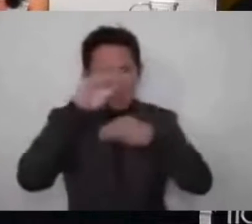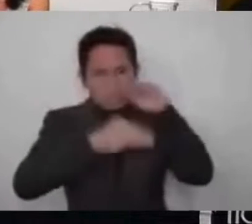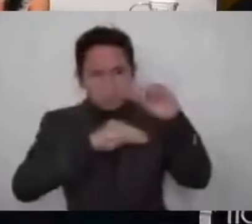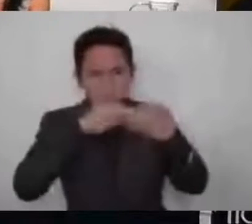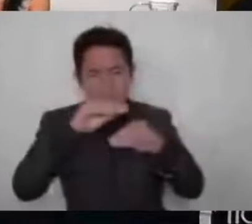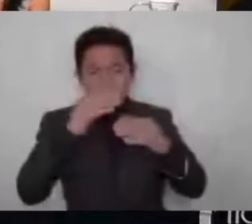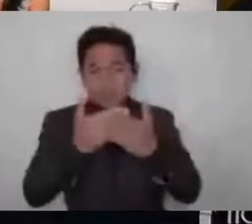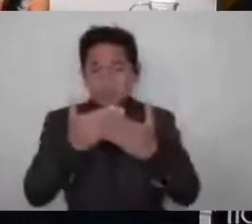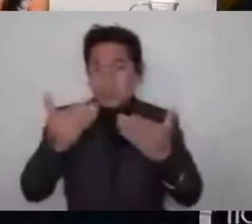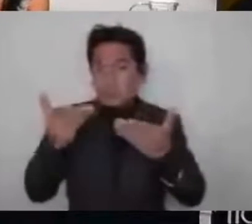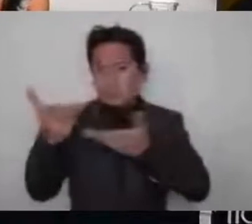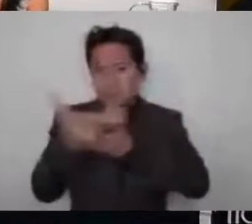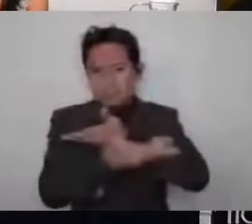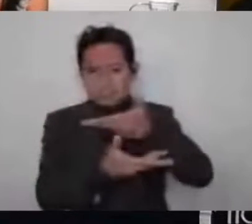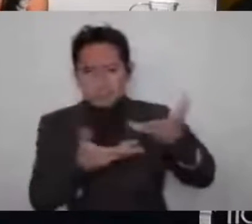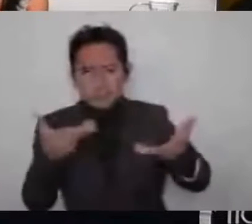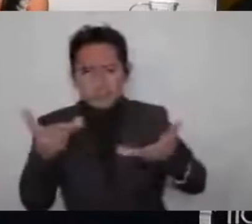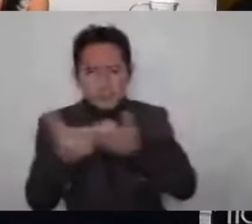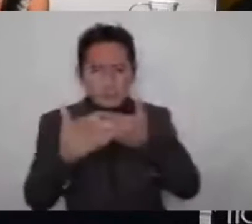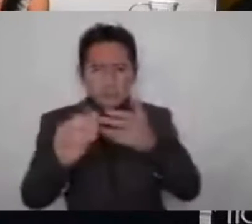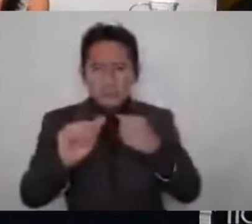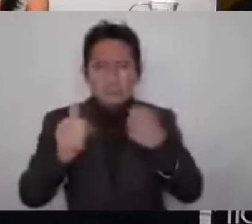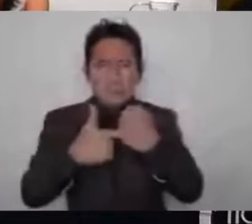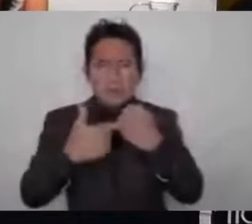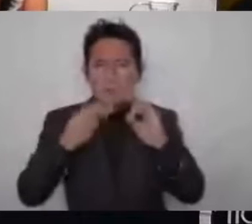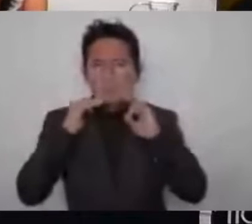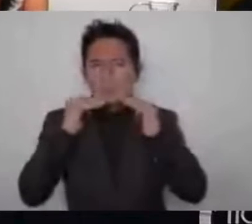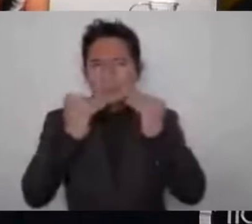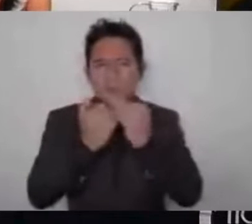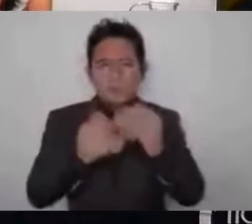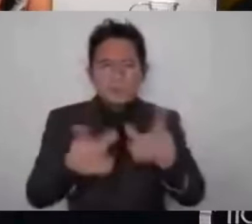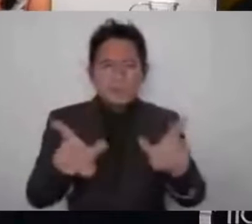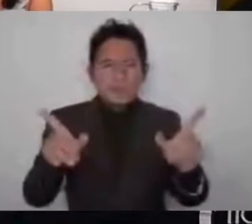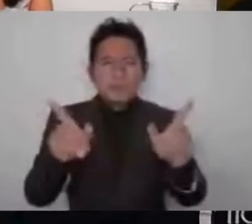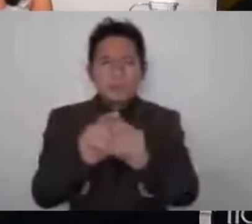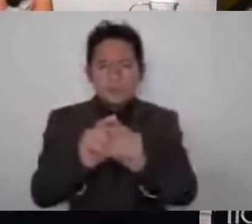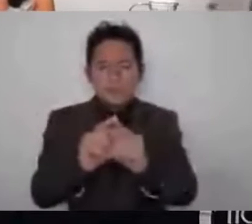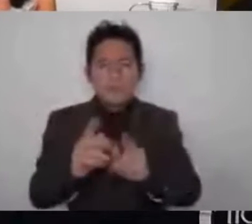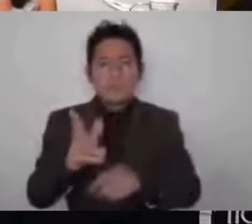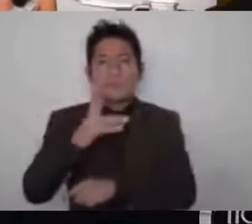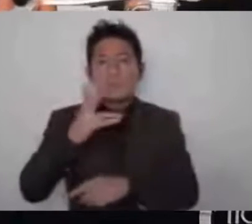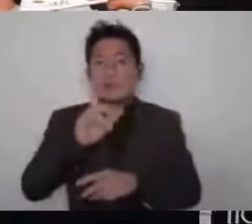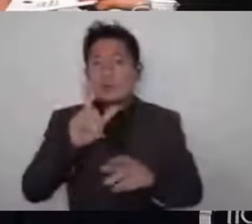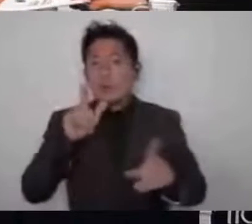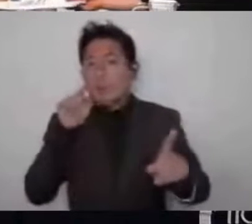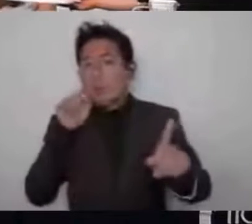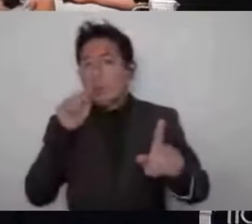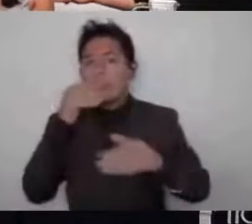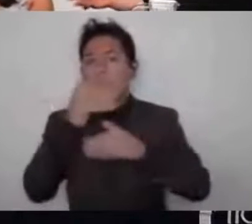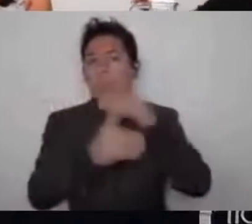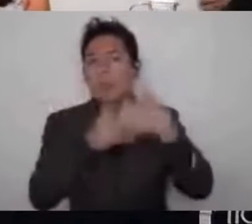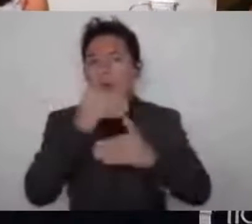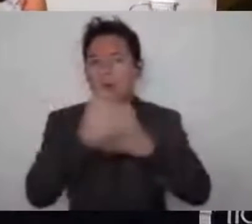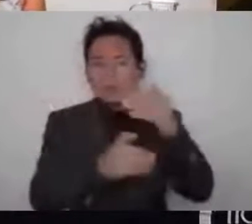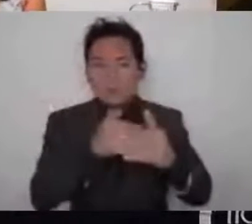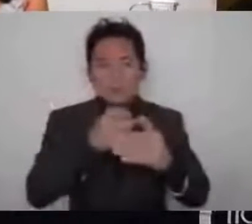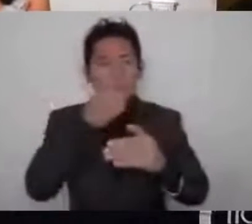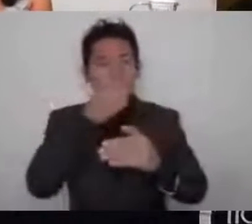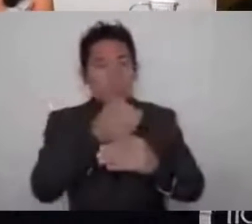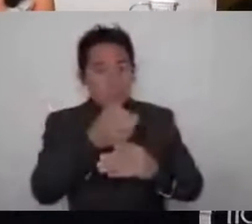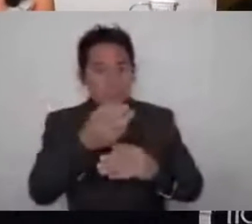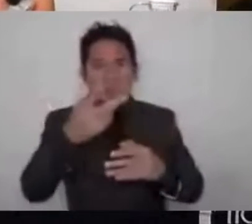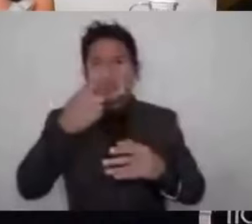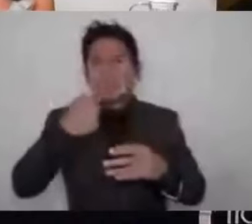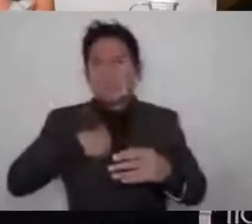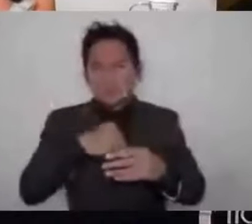línea dentro del sitio web de la corte basta que uno le ponga el nombre de la publicación para para encontrarla Gracias s